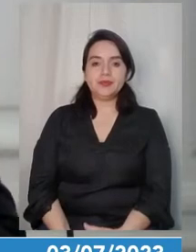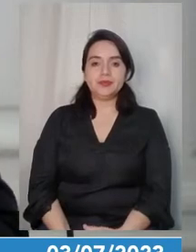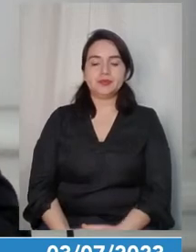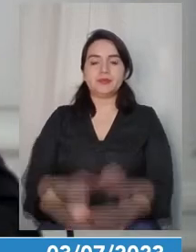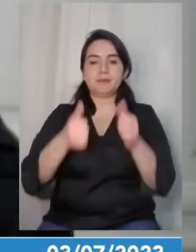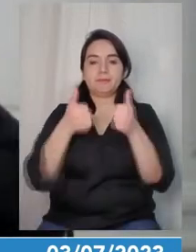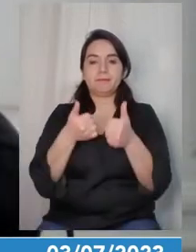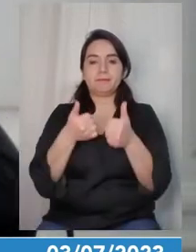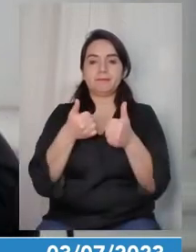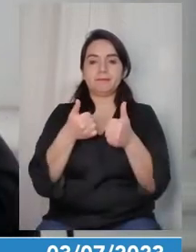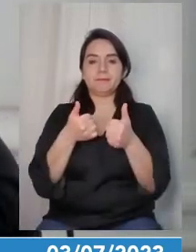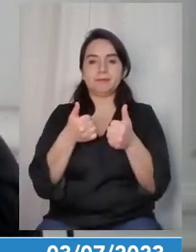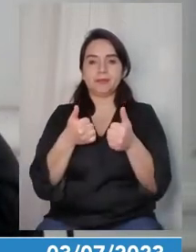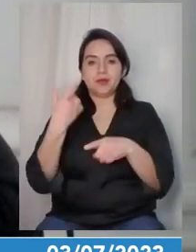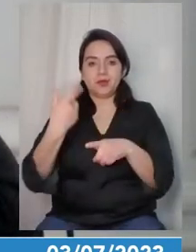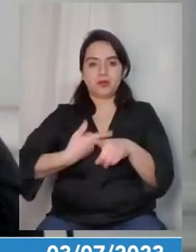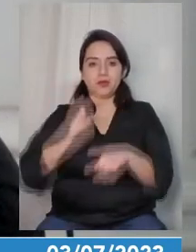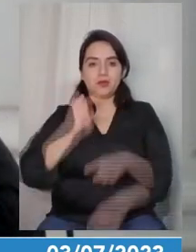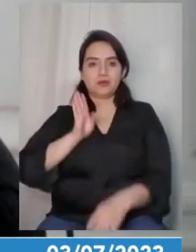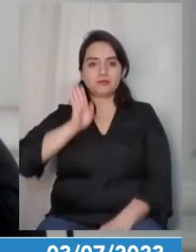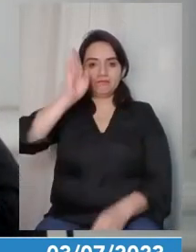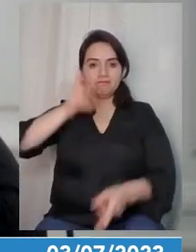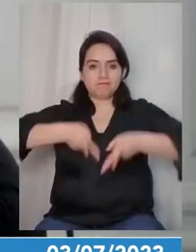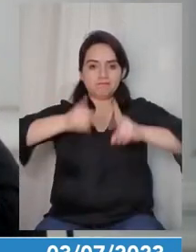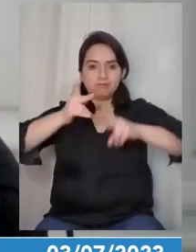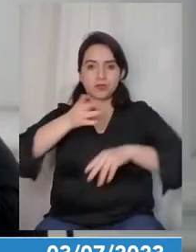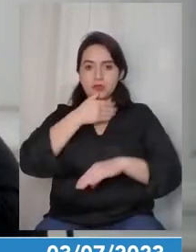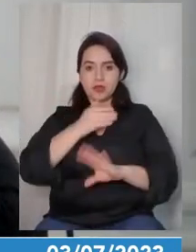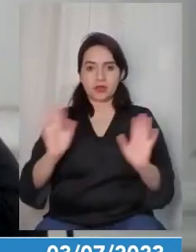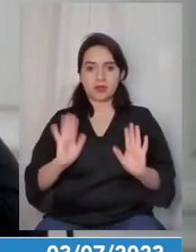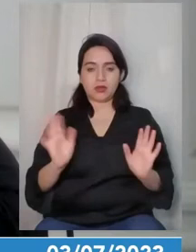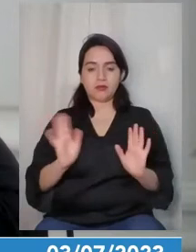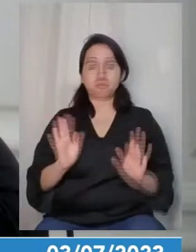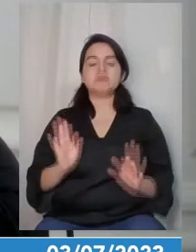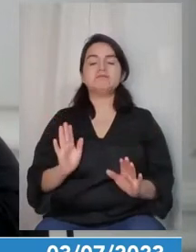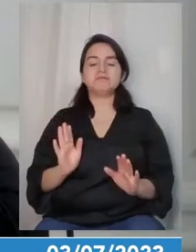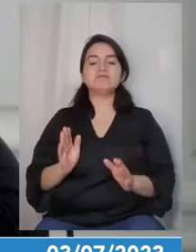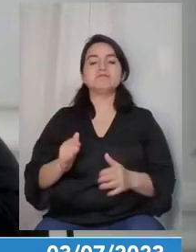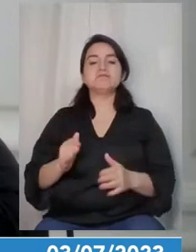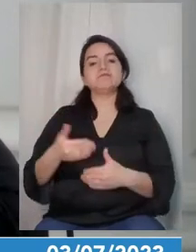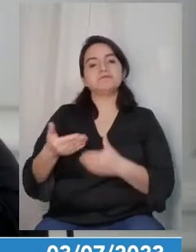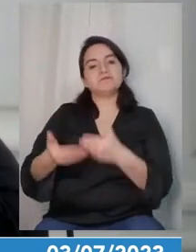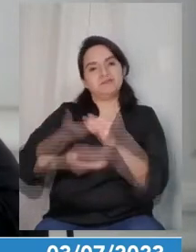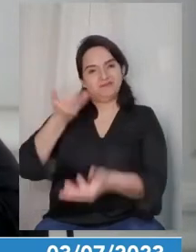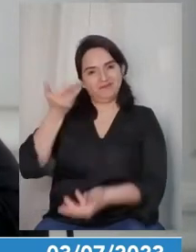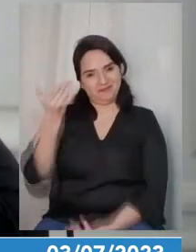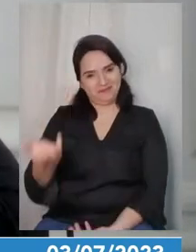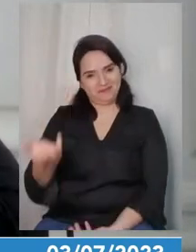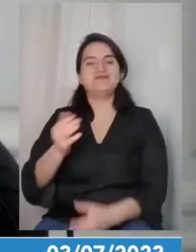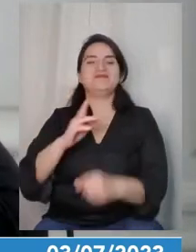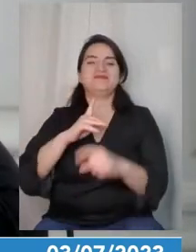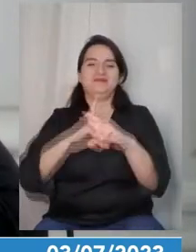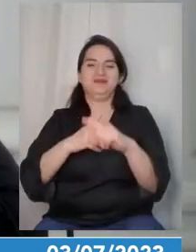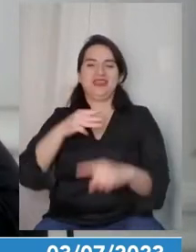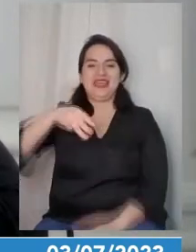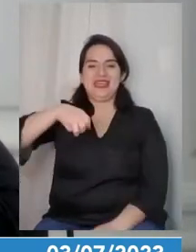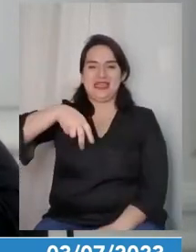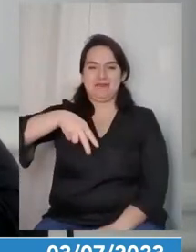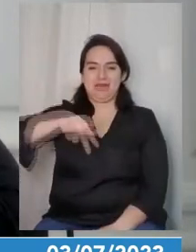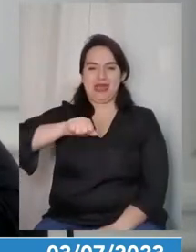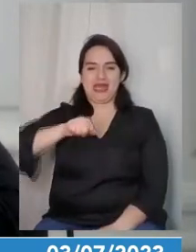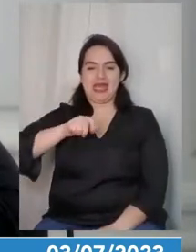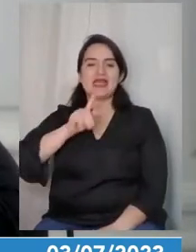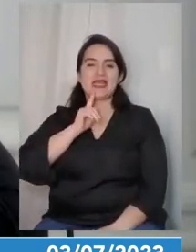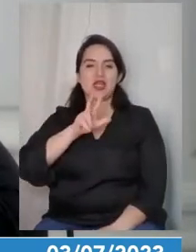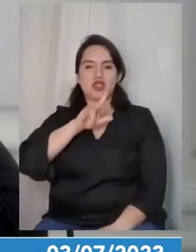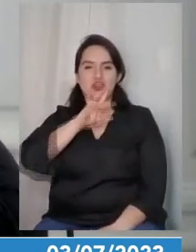por no haber más palabras solicitadas, le vamos a devolver la palabra a Jimena Insunza. Tiene 8 minutos para contestar la pregunta y hacer